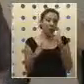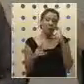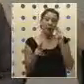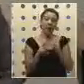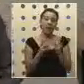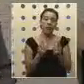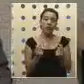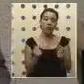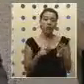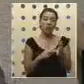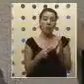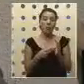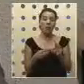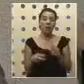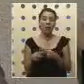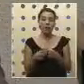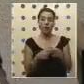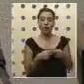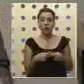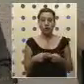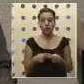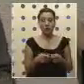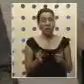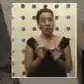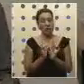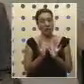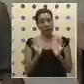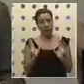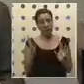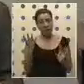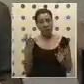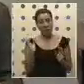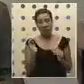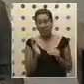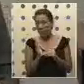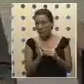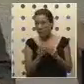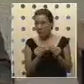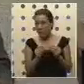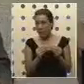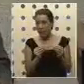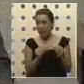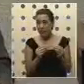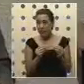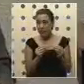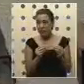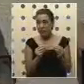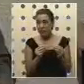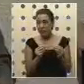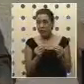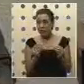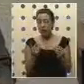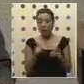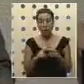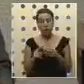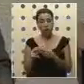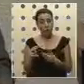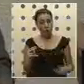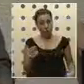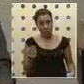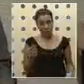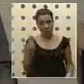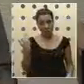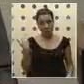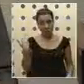resolver problemas sociales. Porque es evidente que 40 mil pesos, como lo hizo el gobierno